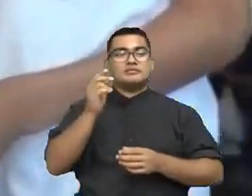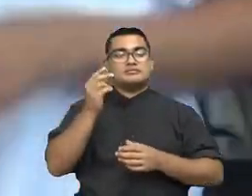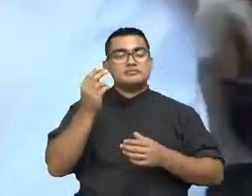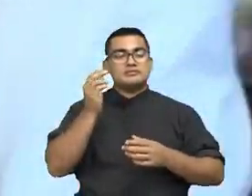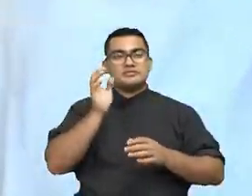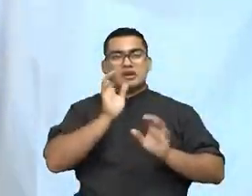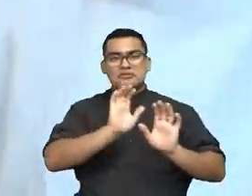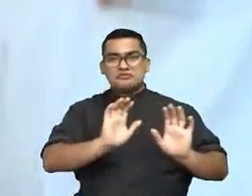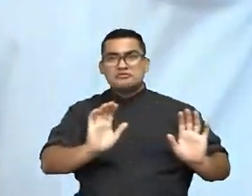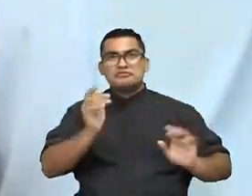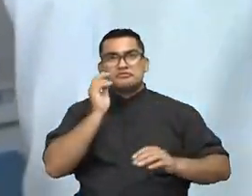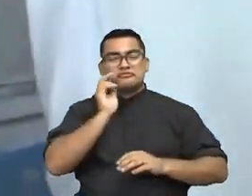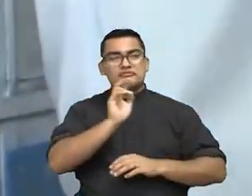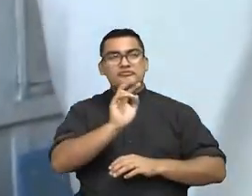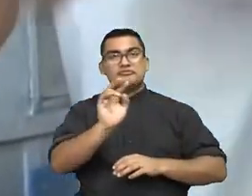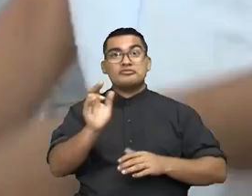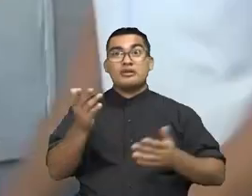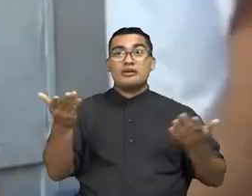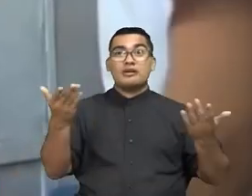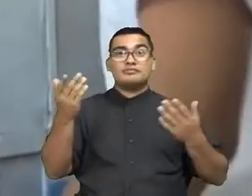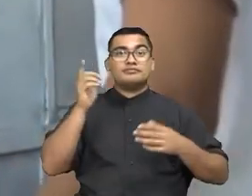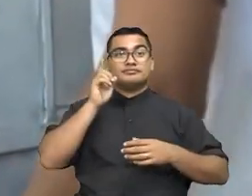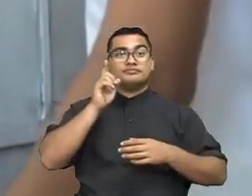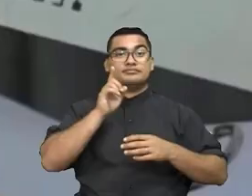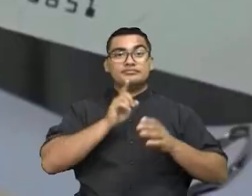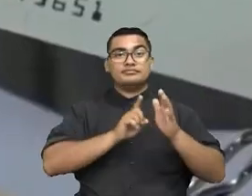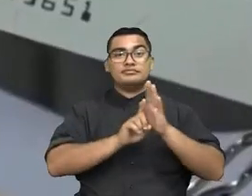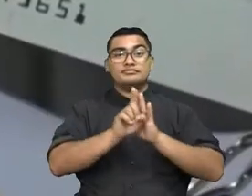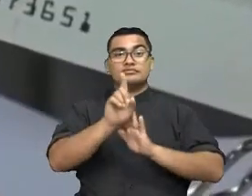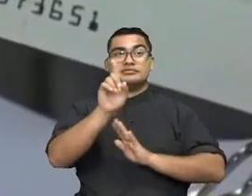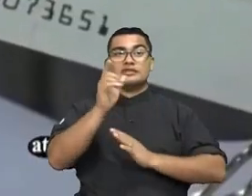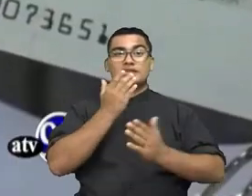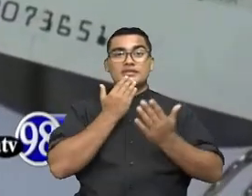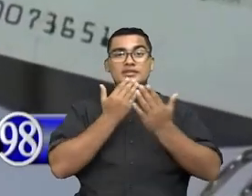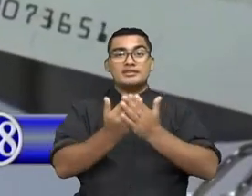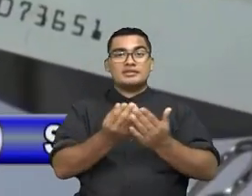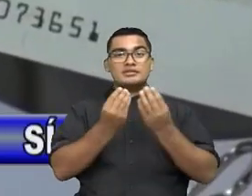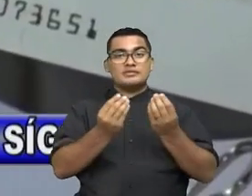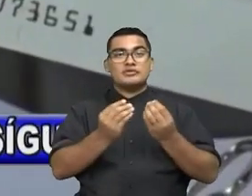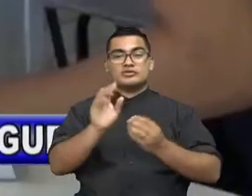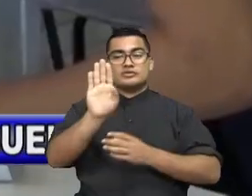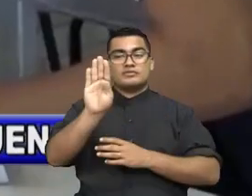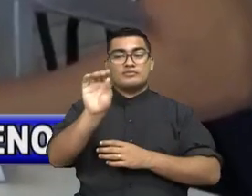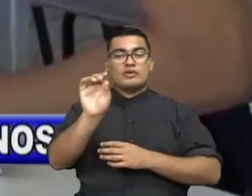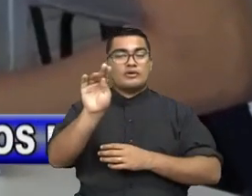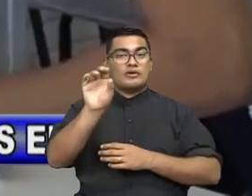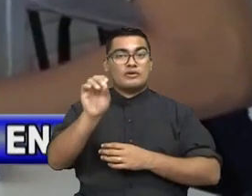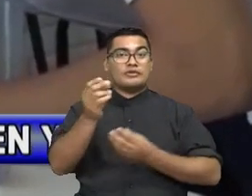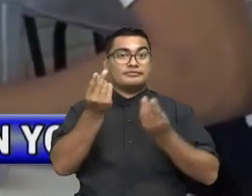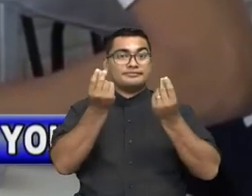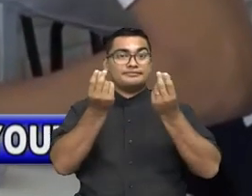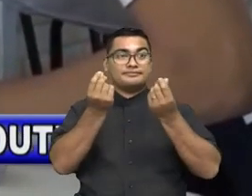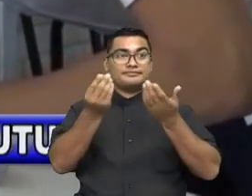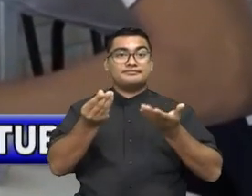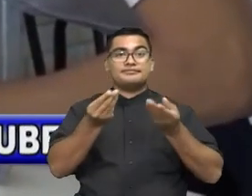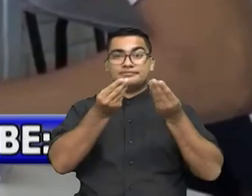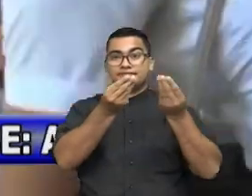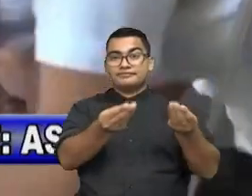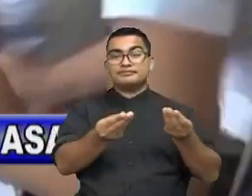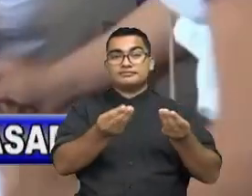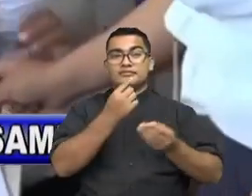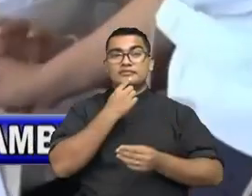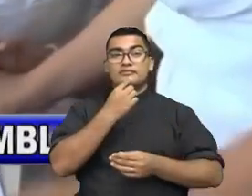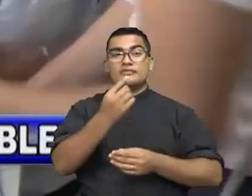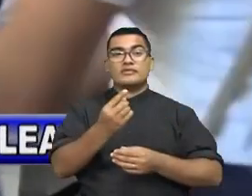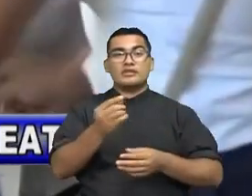pequeño y le estamos muy agradecidos a ellos también porque sabemos que con este bono, con esta ayuda que ellos nos están brindando,